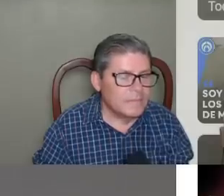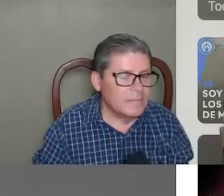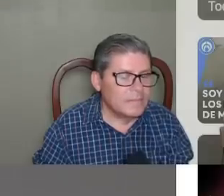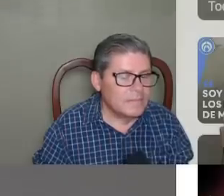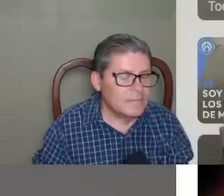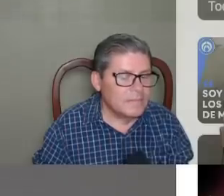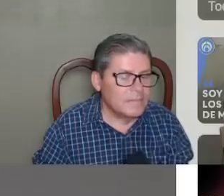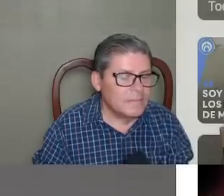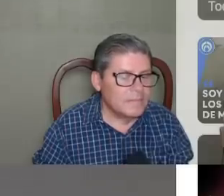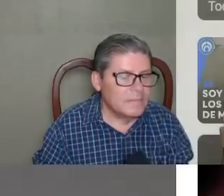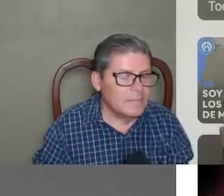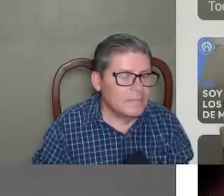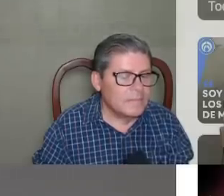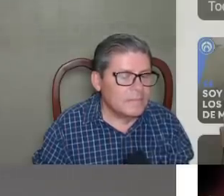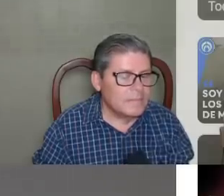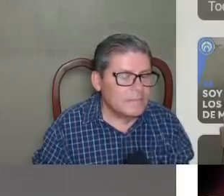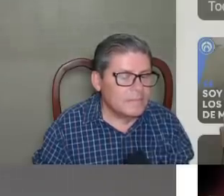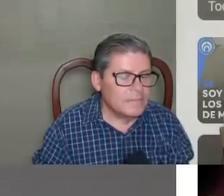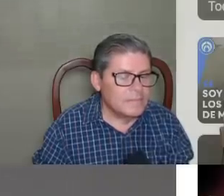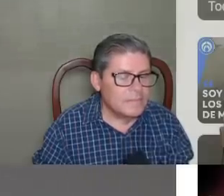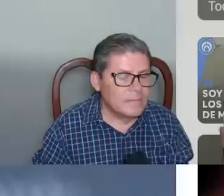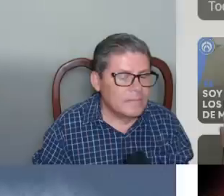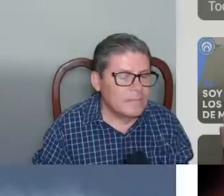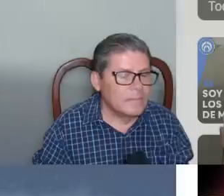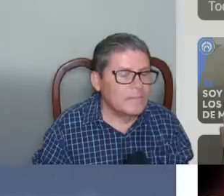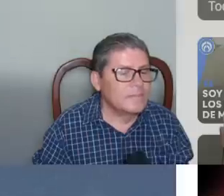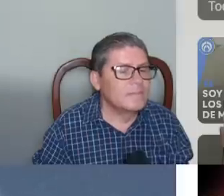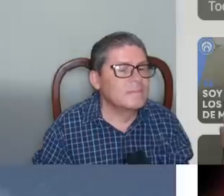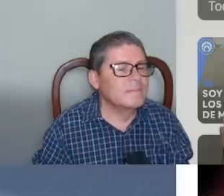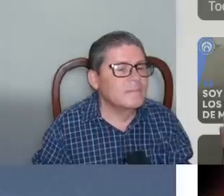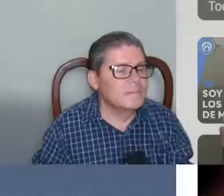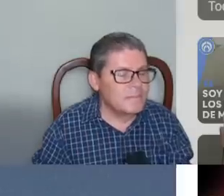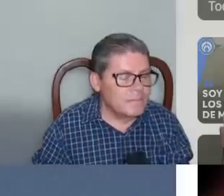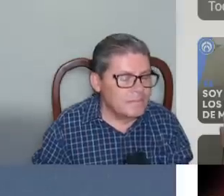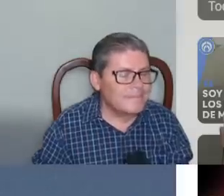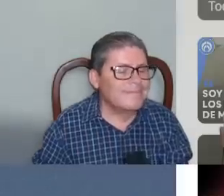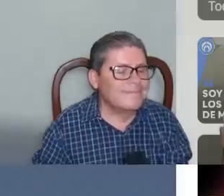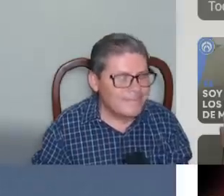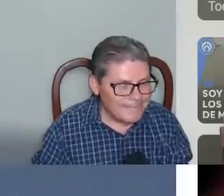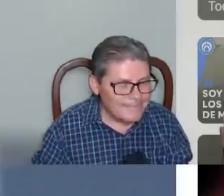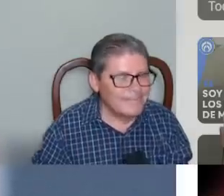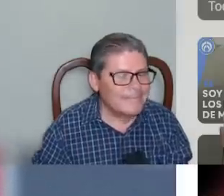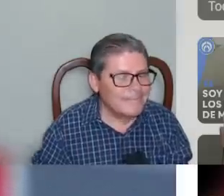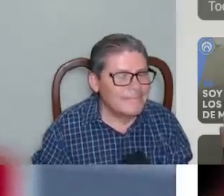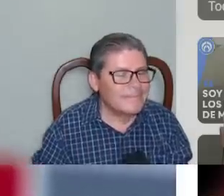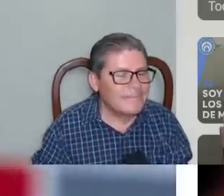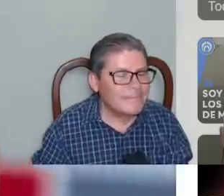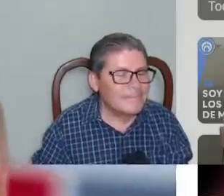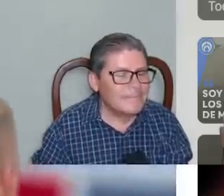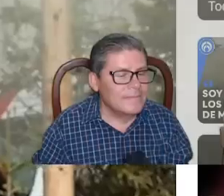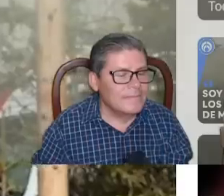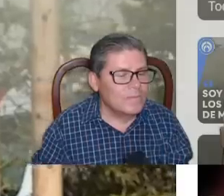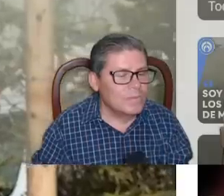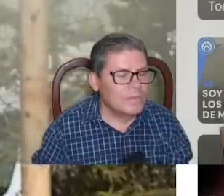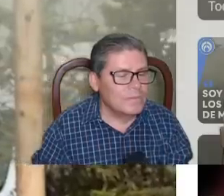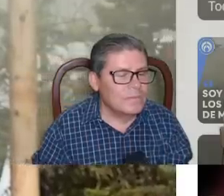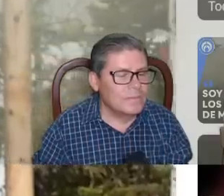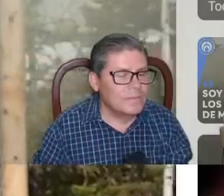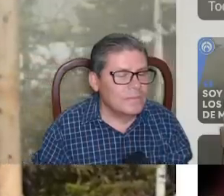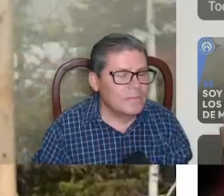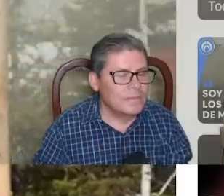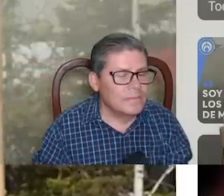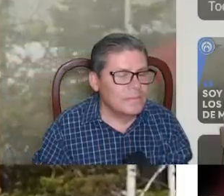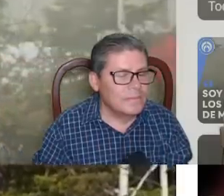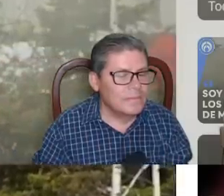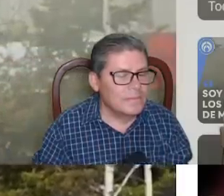exmandatario priista en enero de 2011, según los documentos consultados por El País. Las